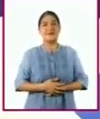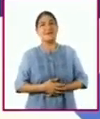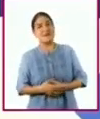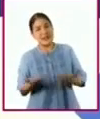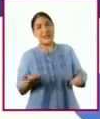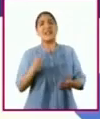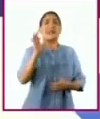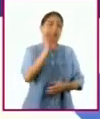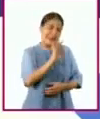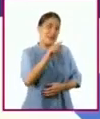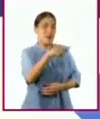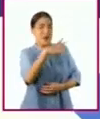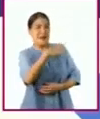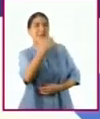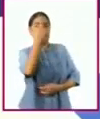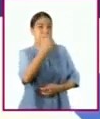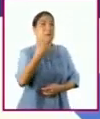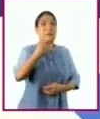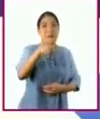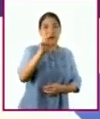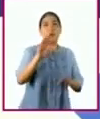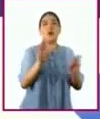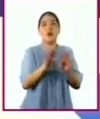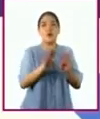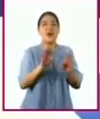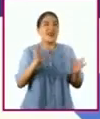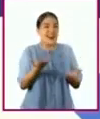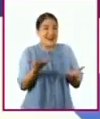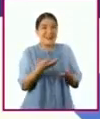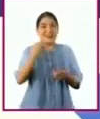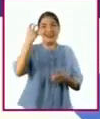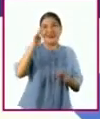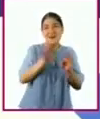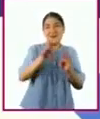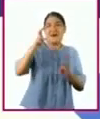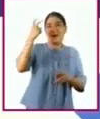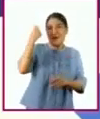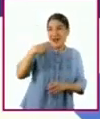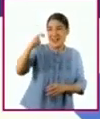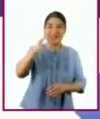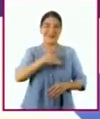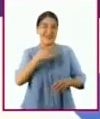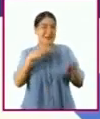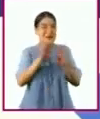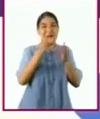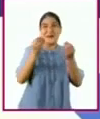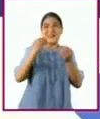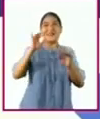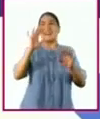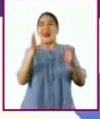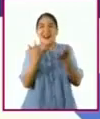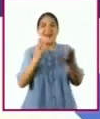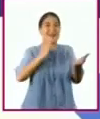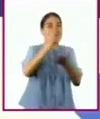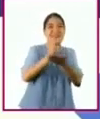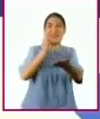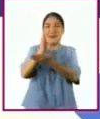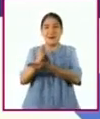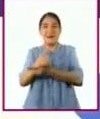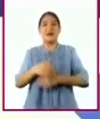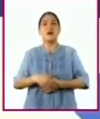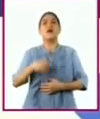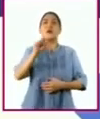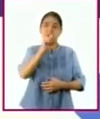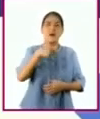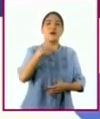Quizá tengas razón, pero yo creo que una forma increíble de viajar y vivir muchas aventuras es la lectura. Por eso les quiero